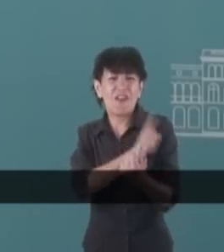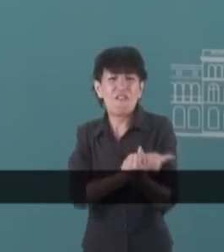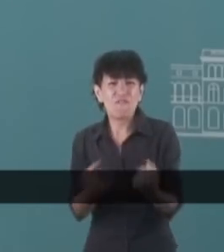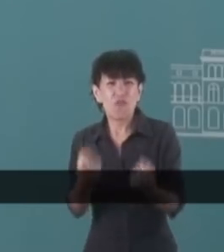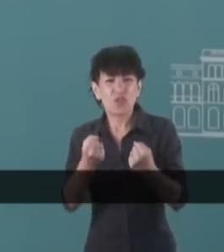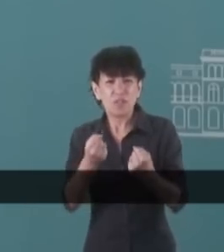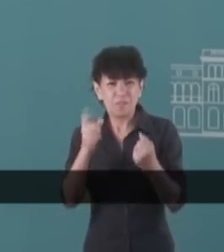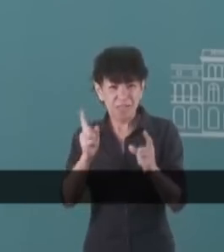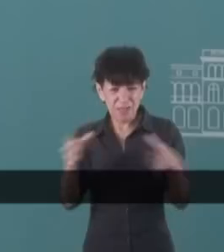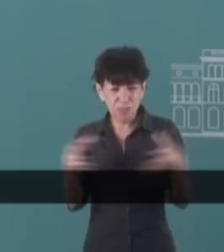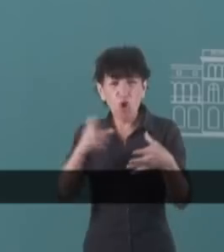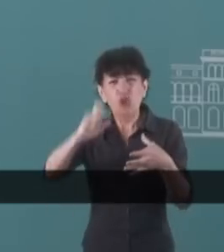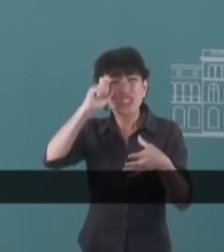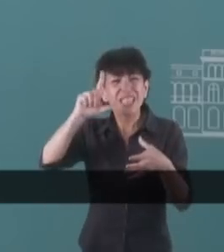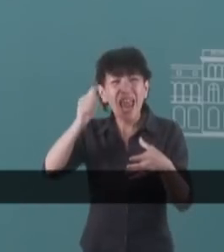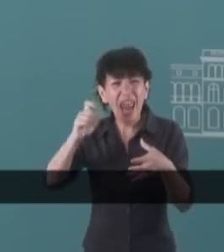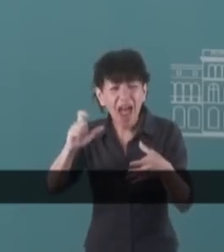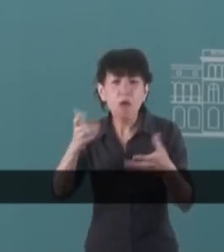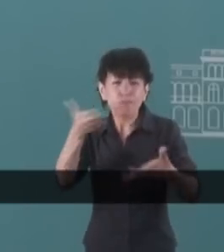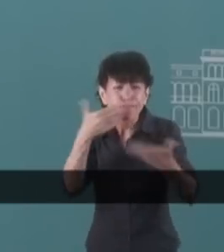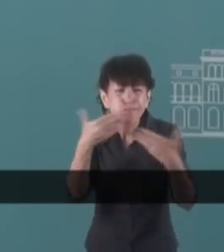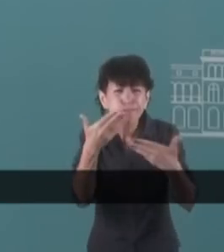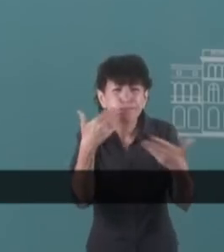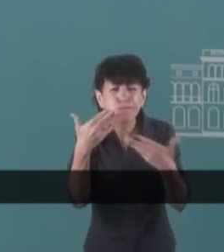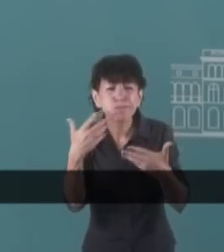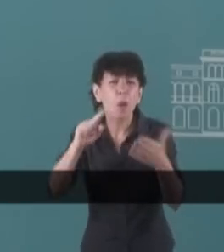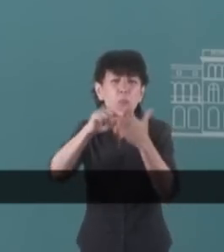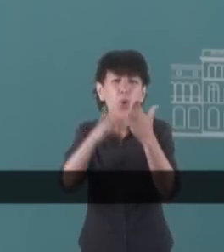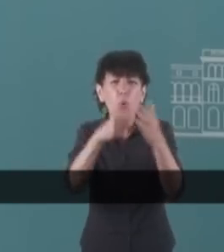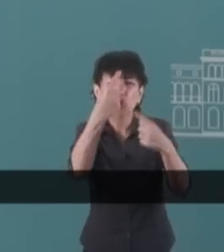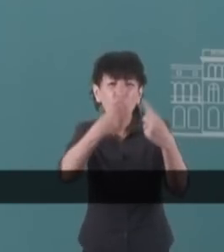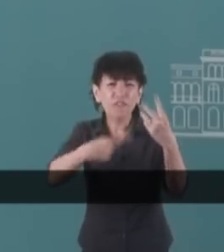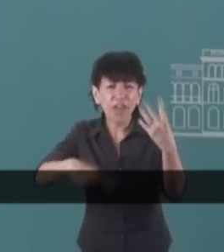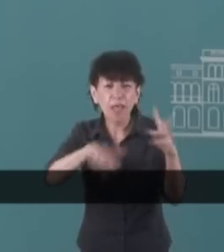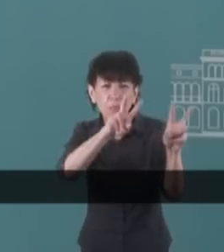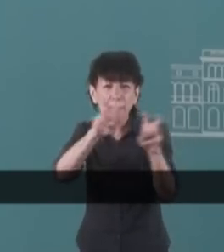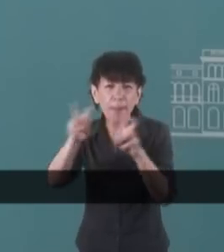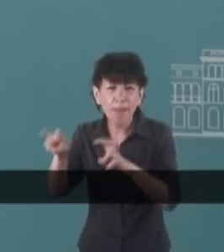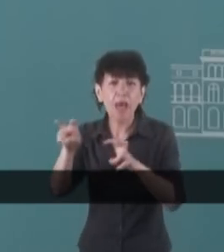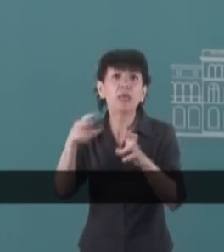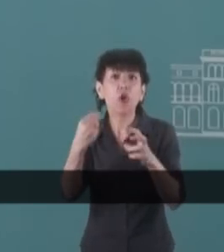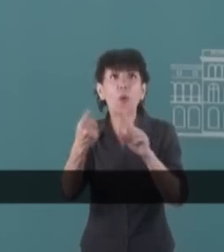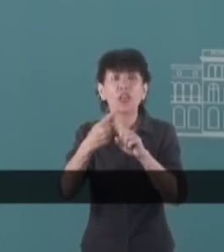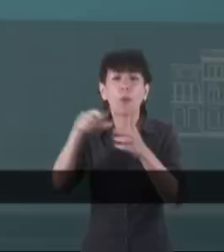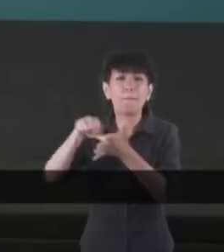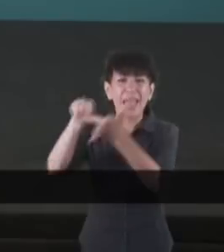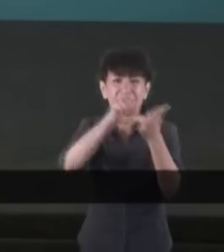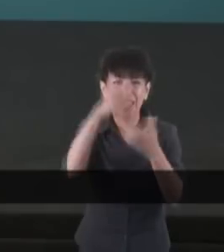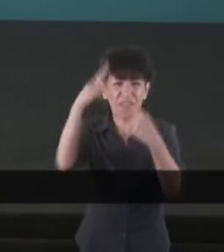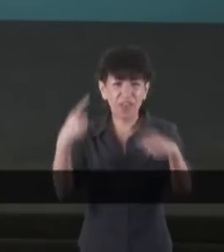de diálogo con los diferentes ejes en los cuales de alguna manera se ubican los diferentes países en el mundo. Gracias,